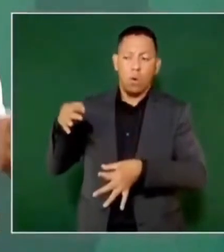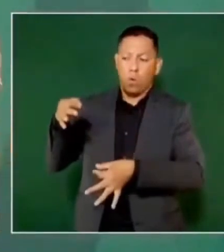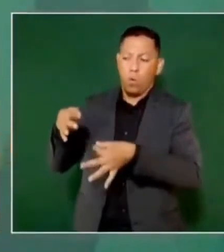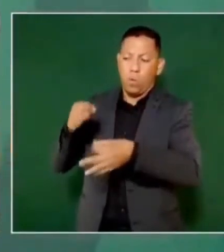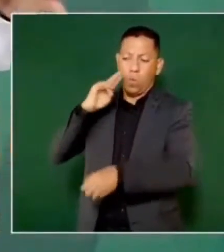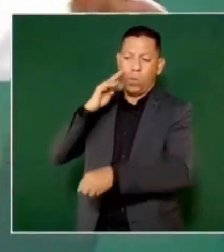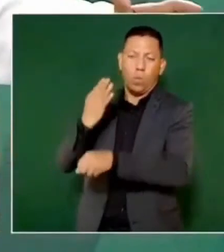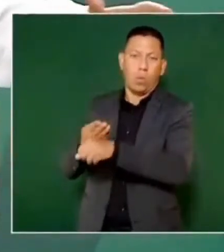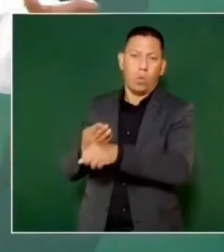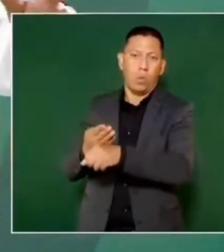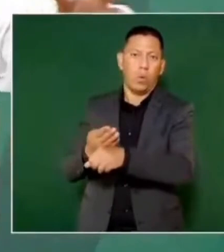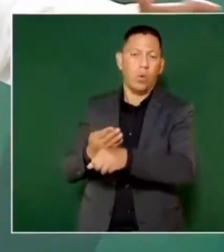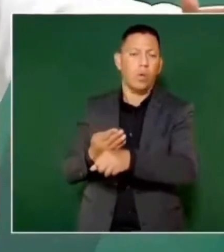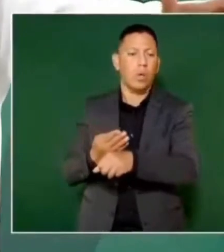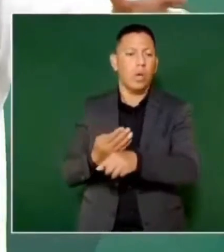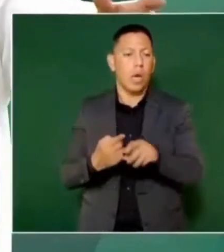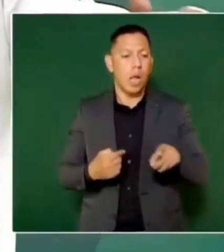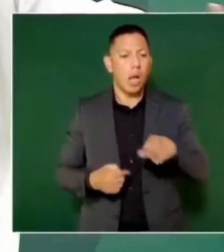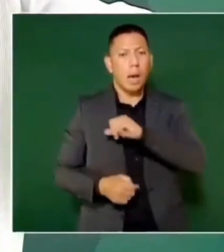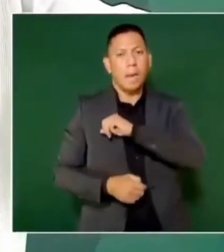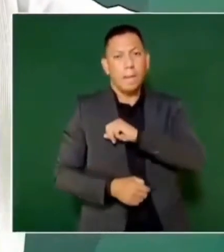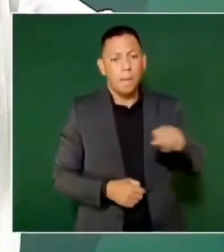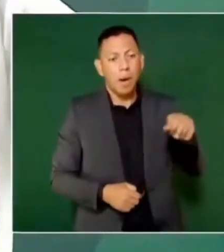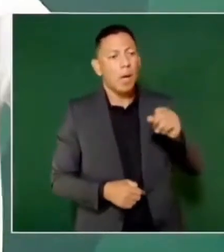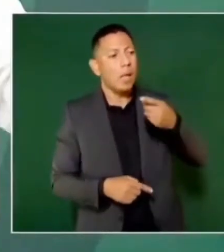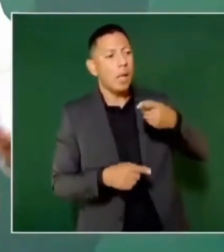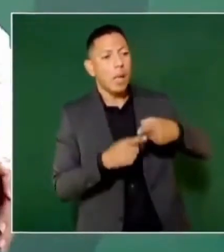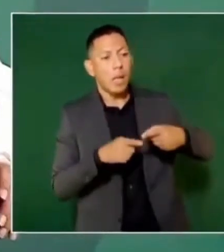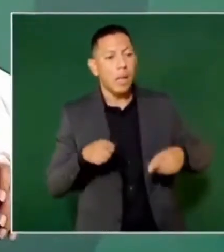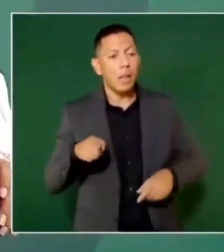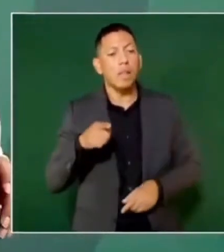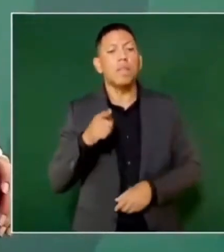Y castigar al que cometió un delito.